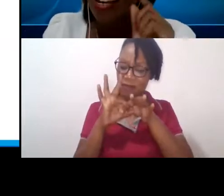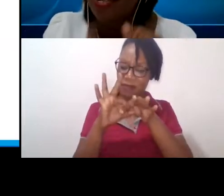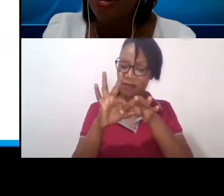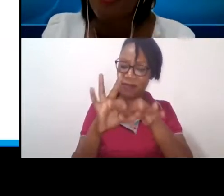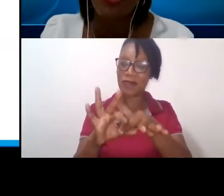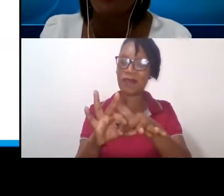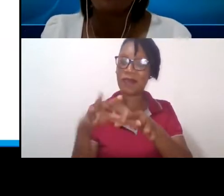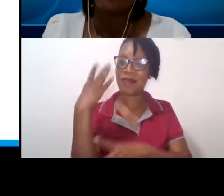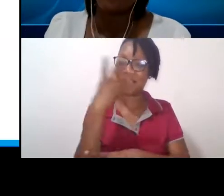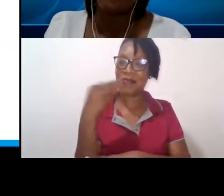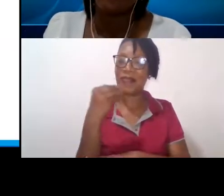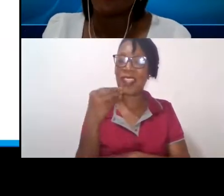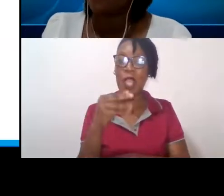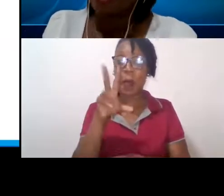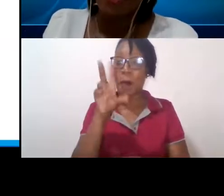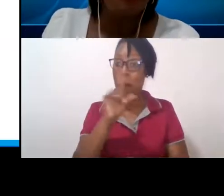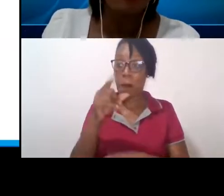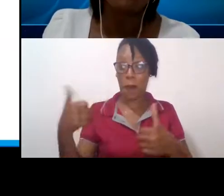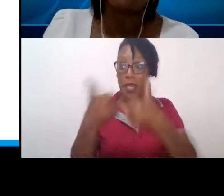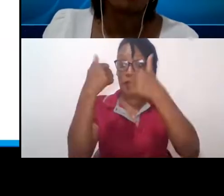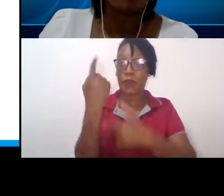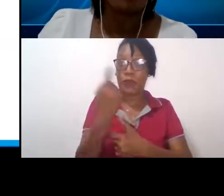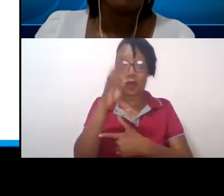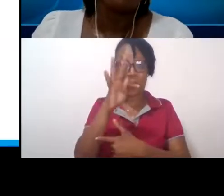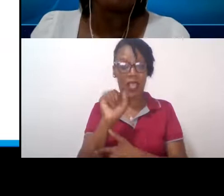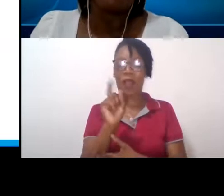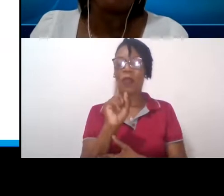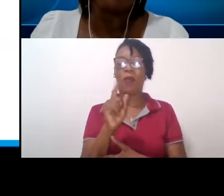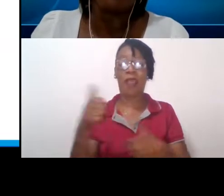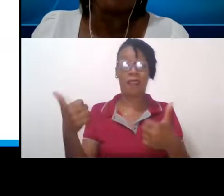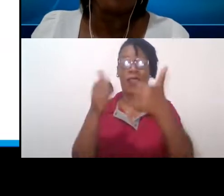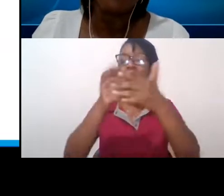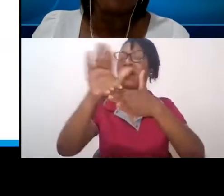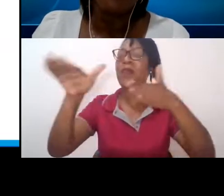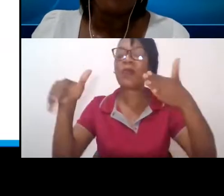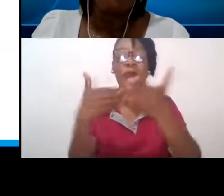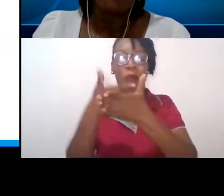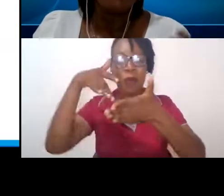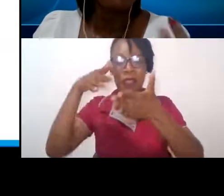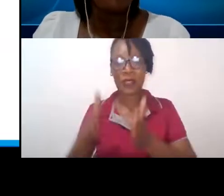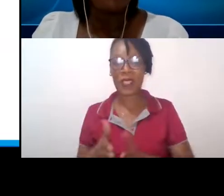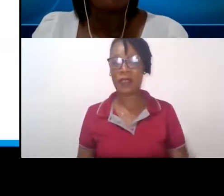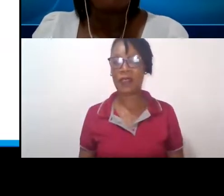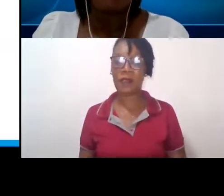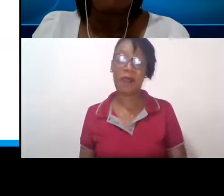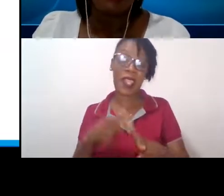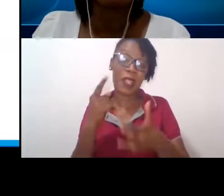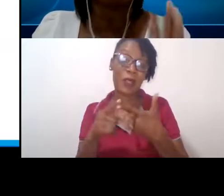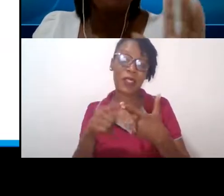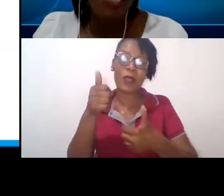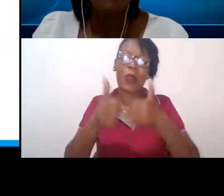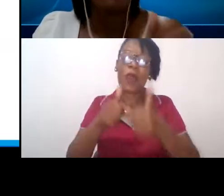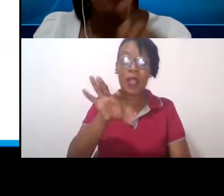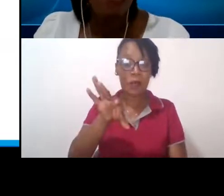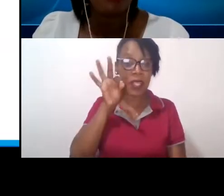no se trata que el reto solo es el que tiene TEA, aquí el reto es con todos. Entonces, ¿cuál es la sentencia? ¿Cuál es la